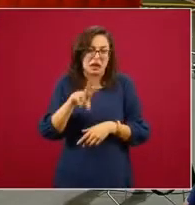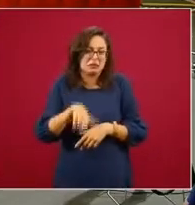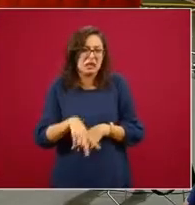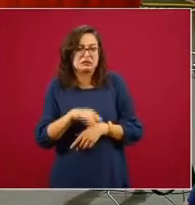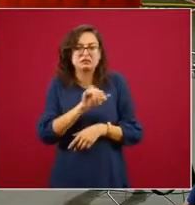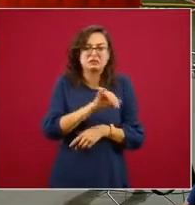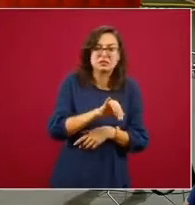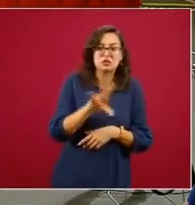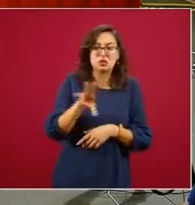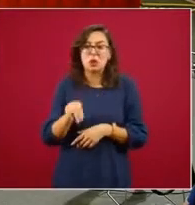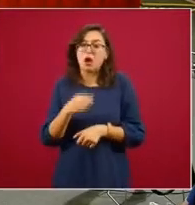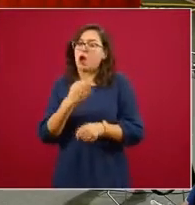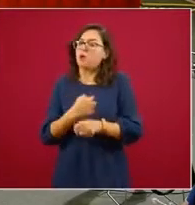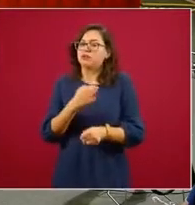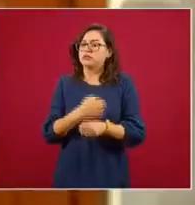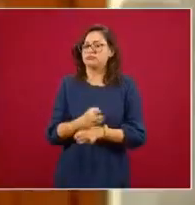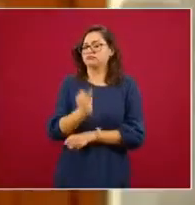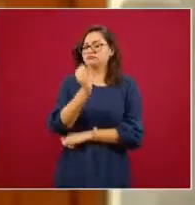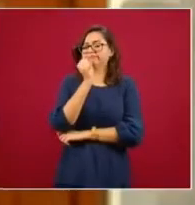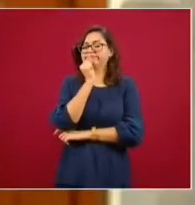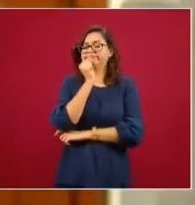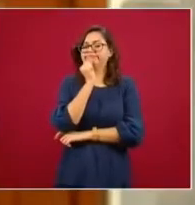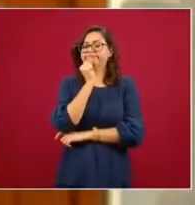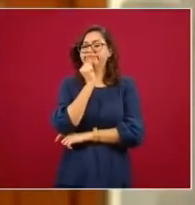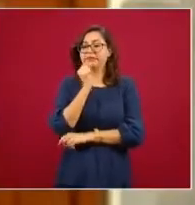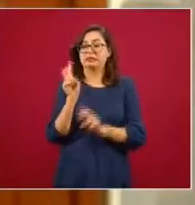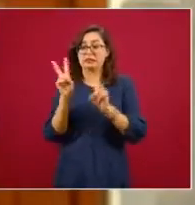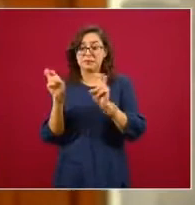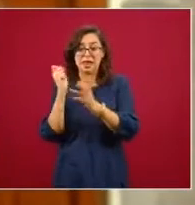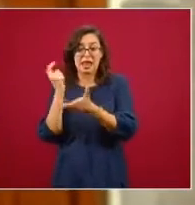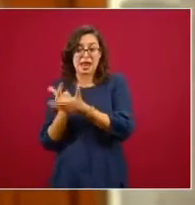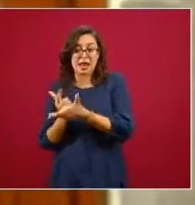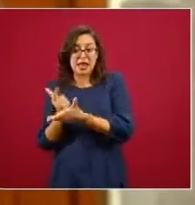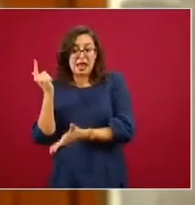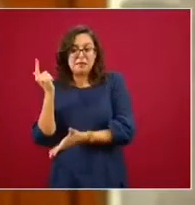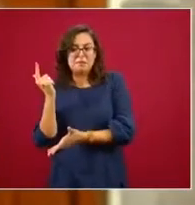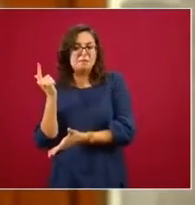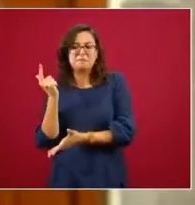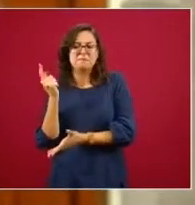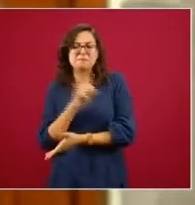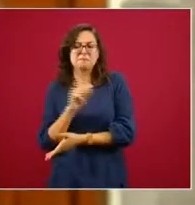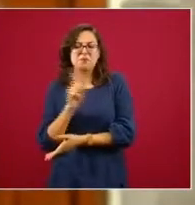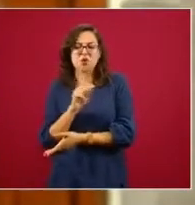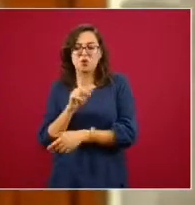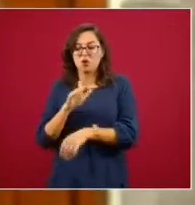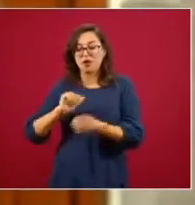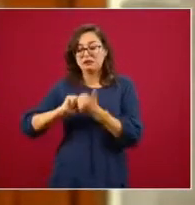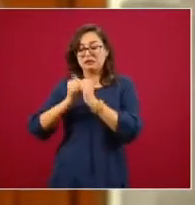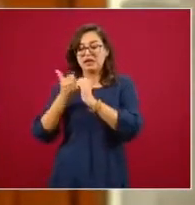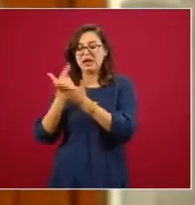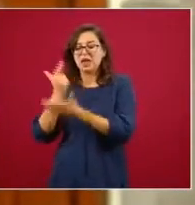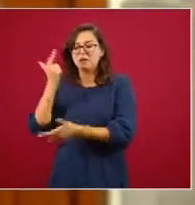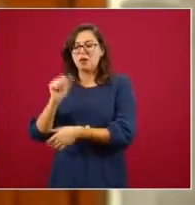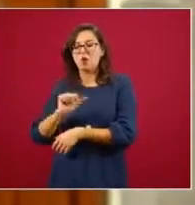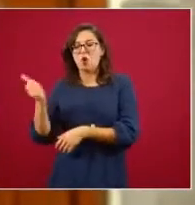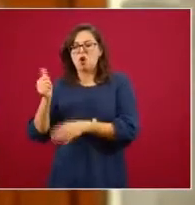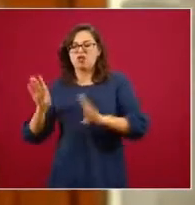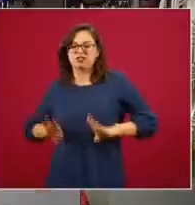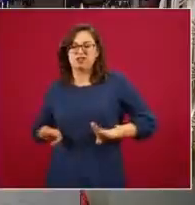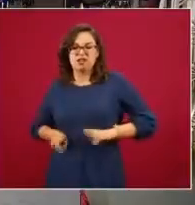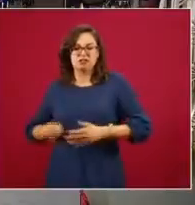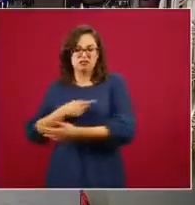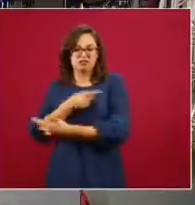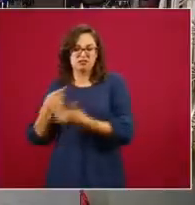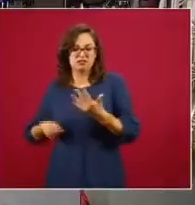No pareciera en este momento, no para la gravedad, no para la letalidad, en donde más bien juegan muchos otros factores